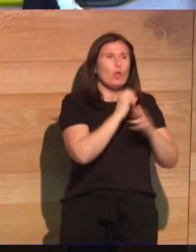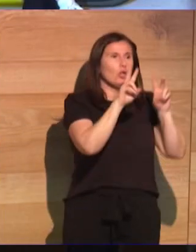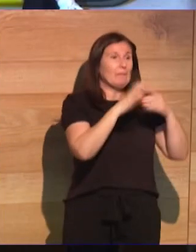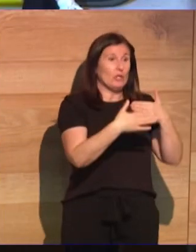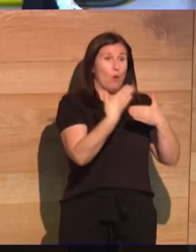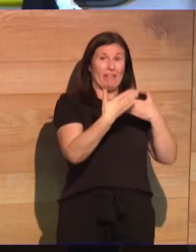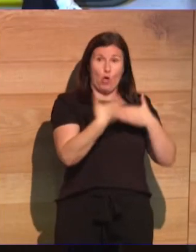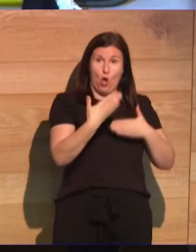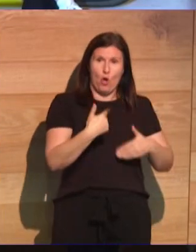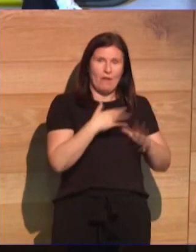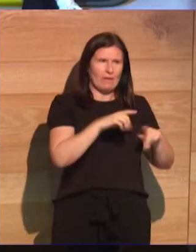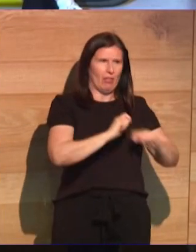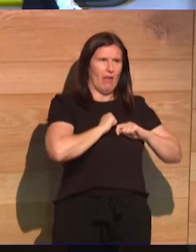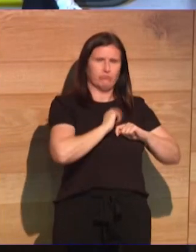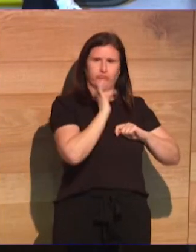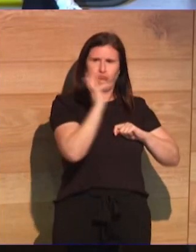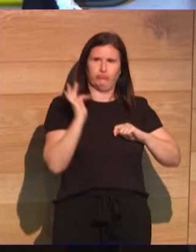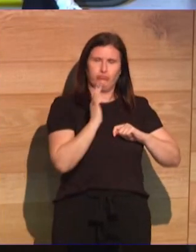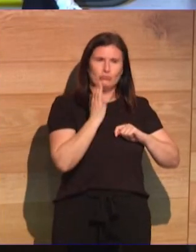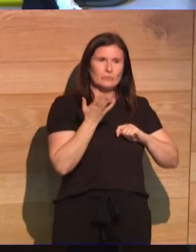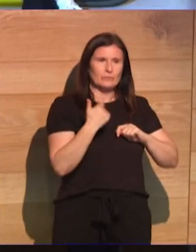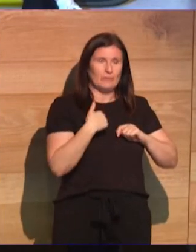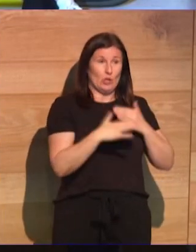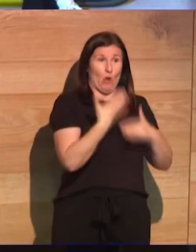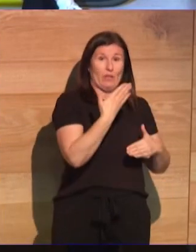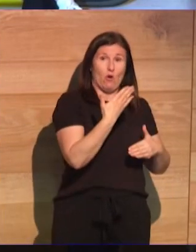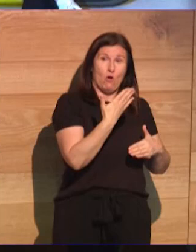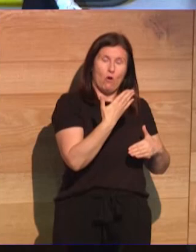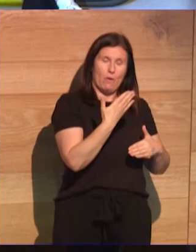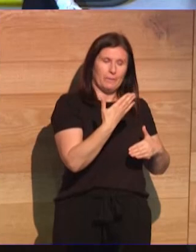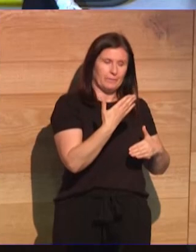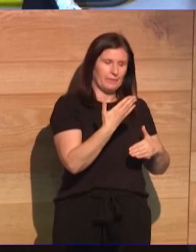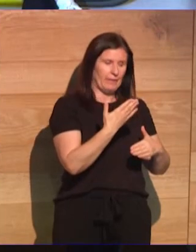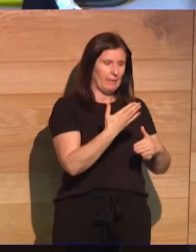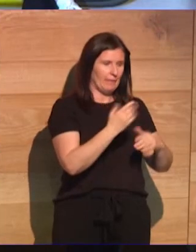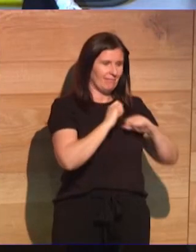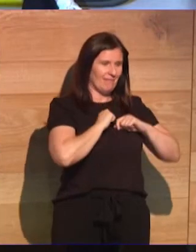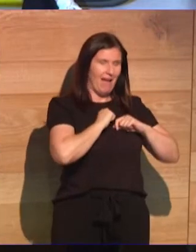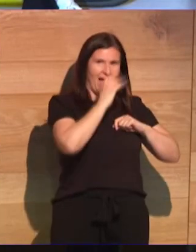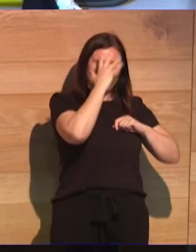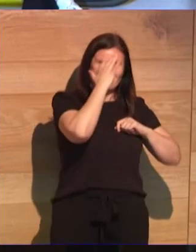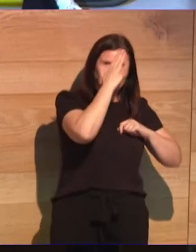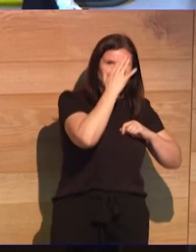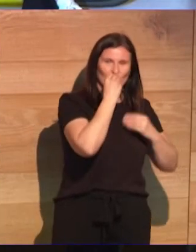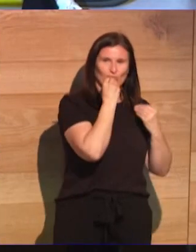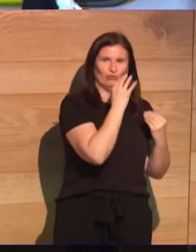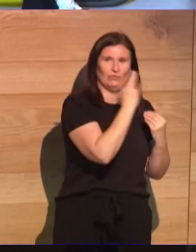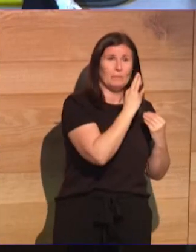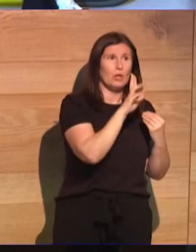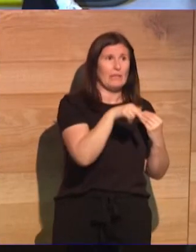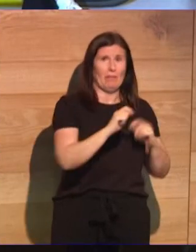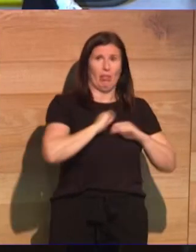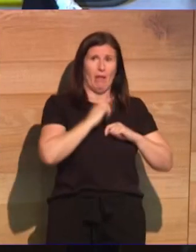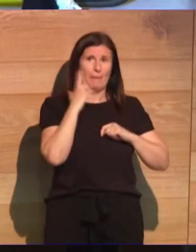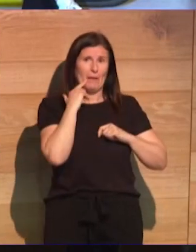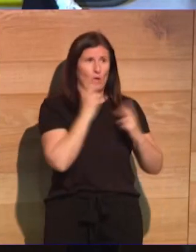¿no? Que decías, ha traído beneficios, toda innovación siempre trae grandes esperanzas y grandes miedos. Toda, ¿no? Porque